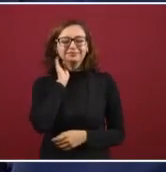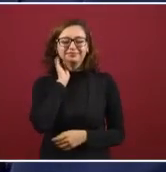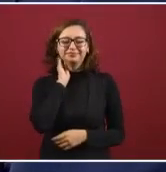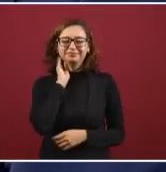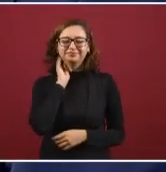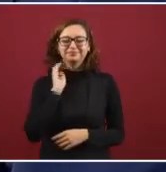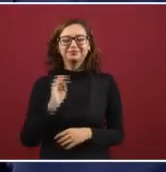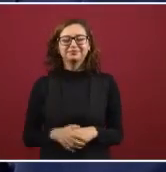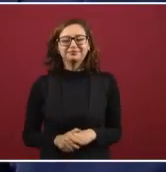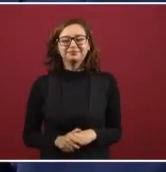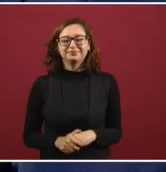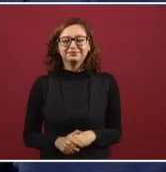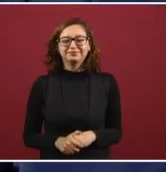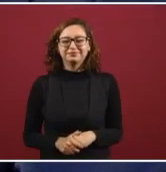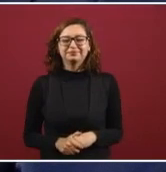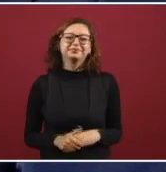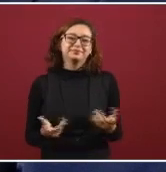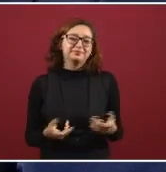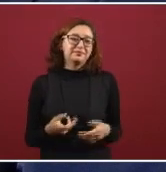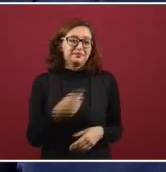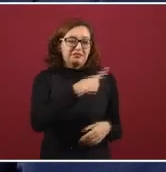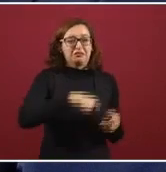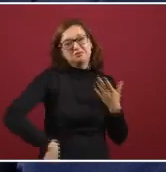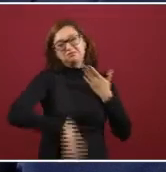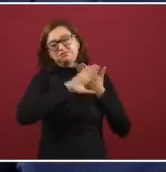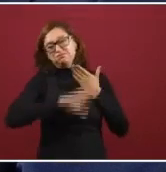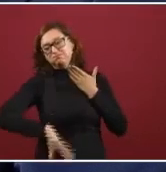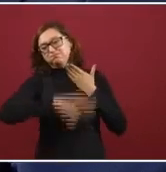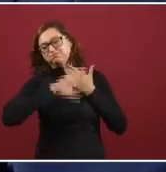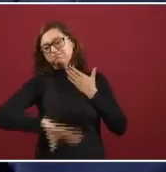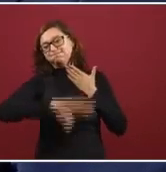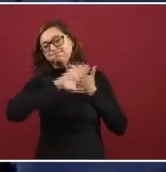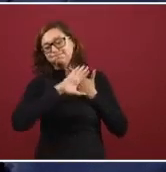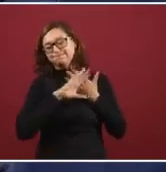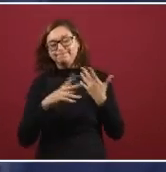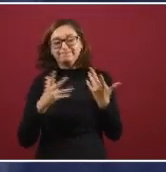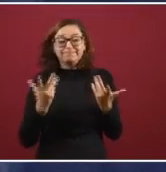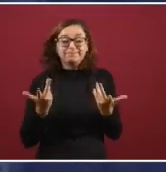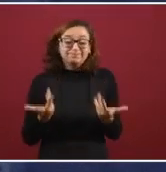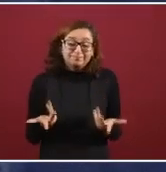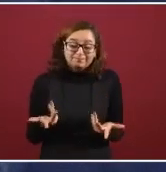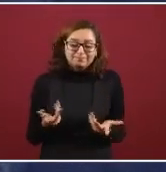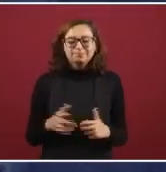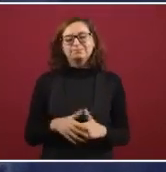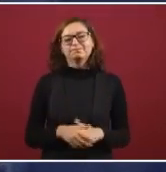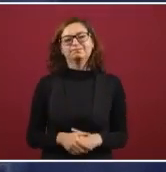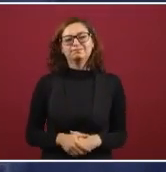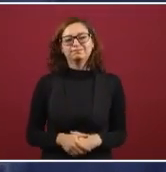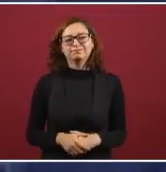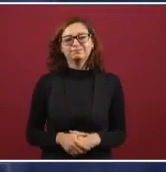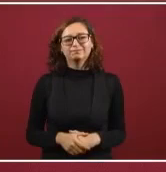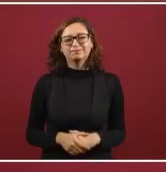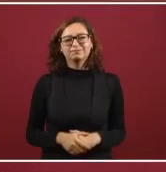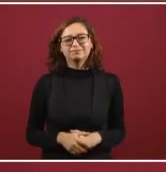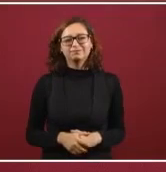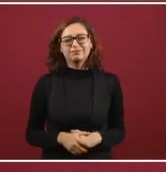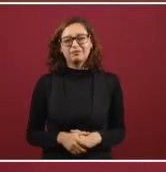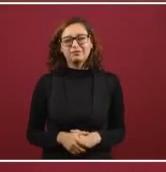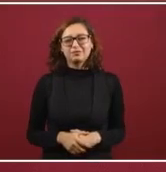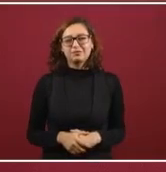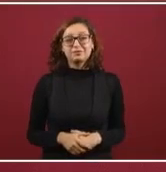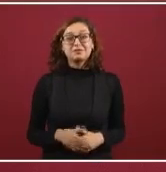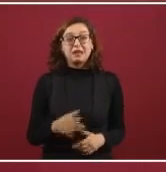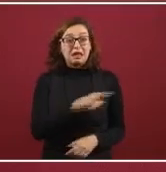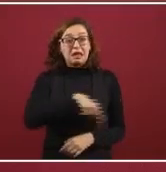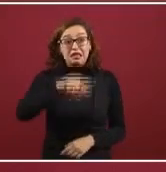todos estos ataques, que se va mi hijo